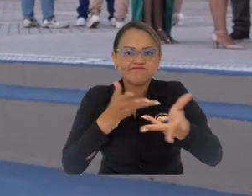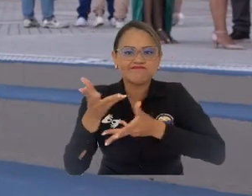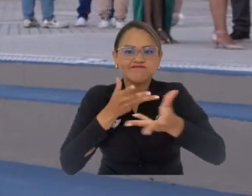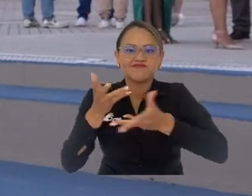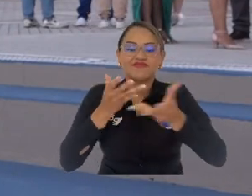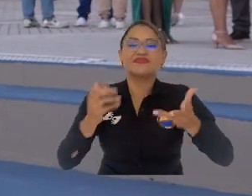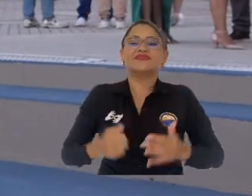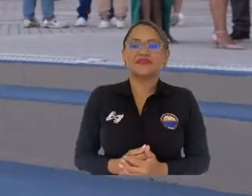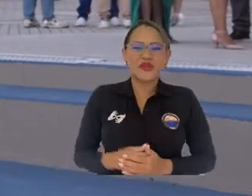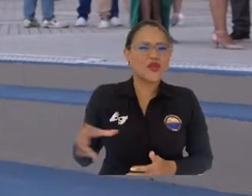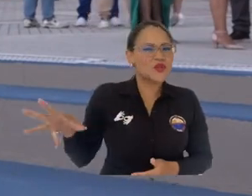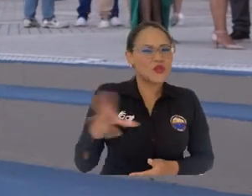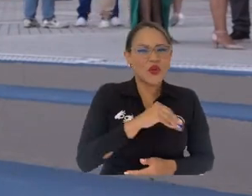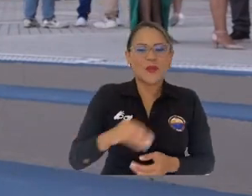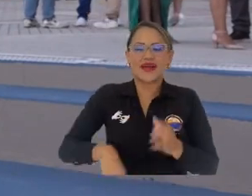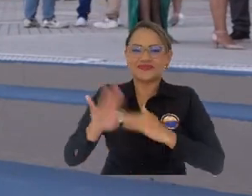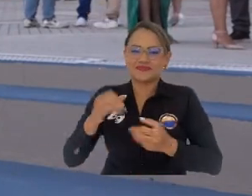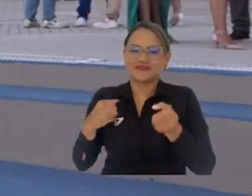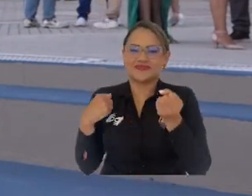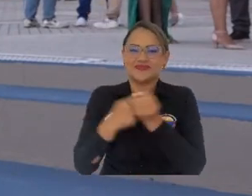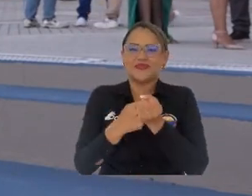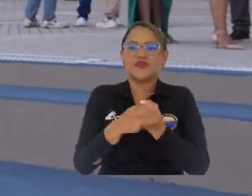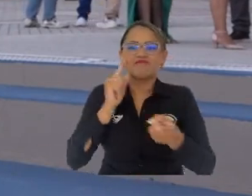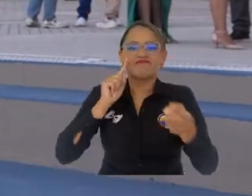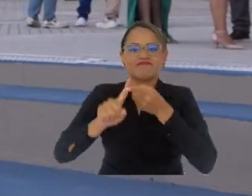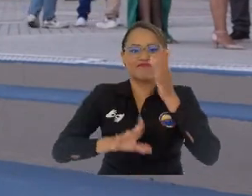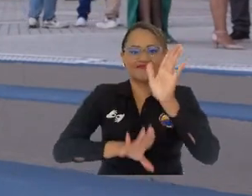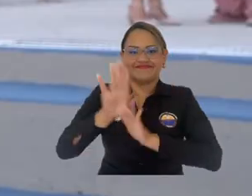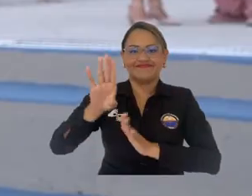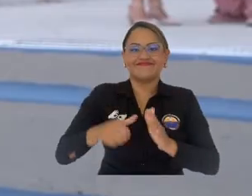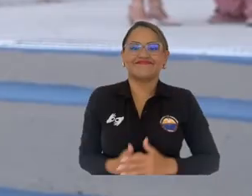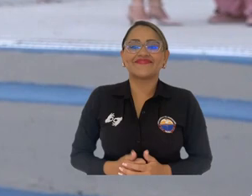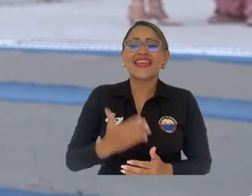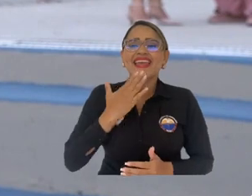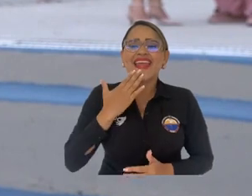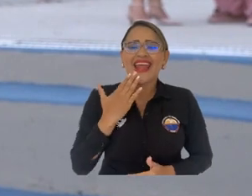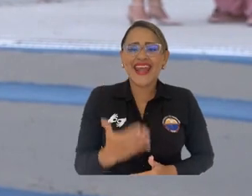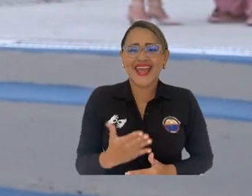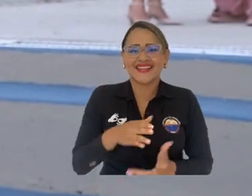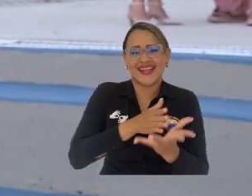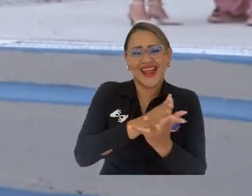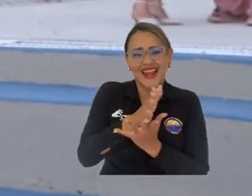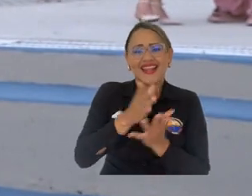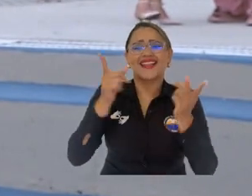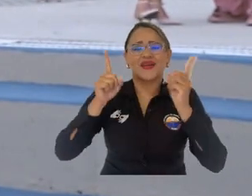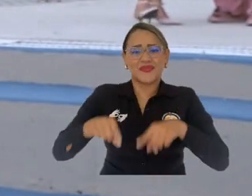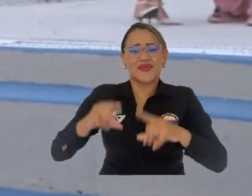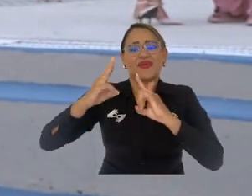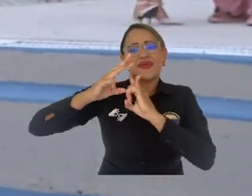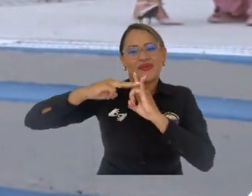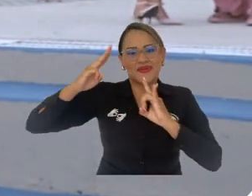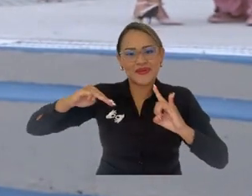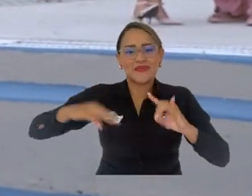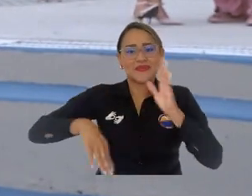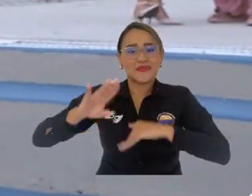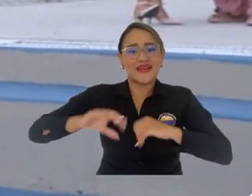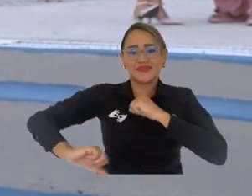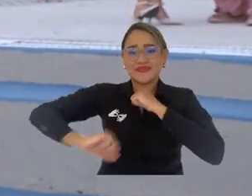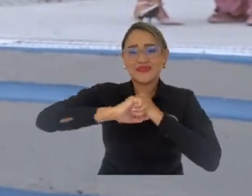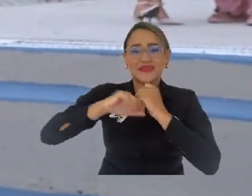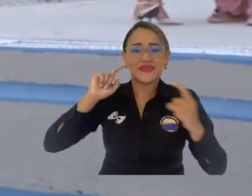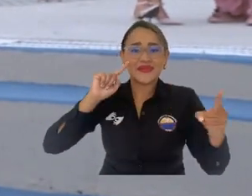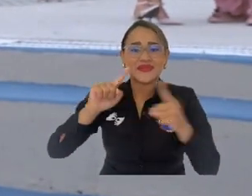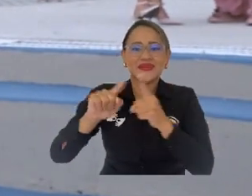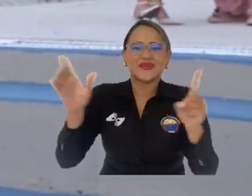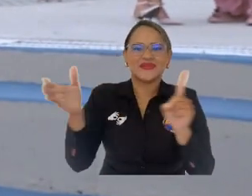que todos construimos y que todos pudimos sacar esto adelante. Estamos muy agradecidos con el programa y con la Universidad del Magdalena por brindarnos esta